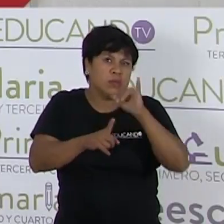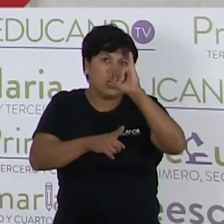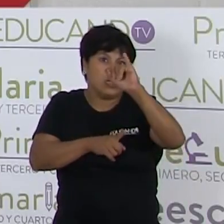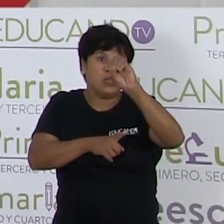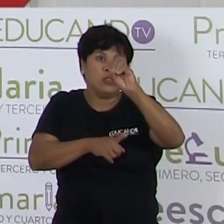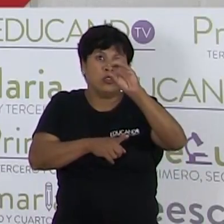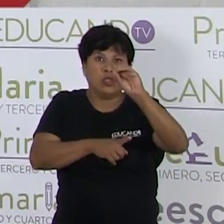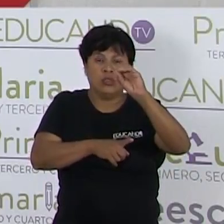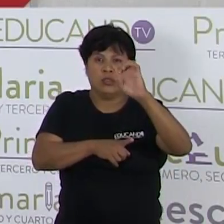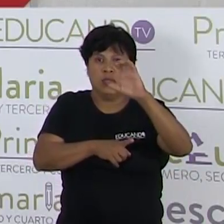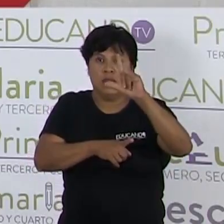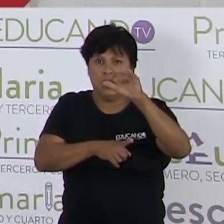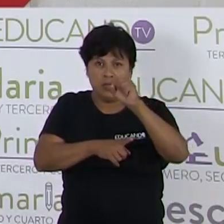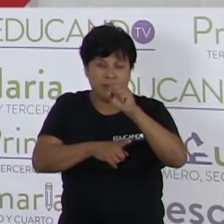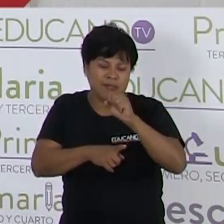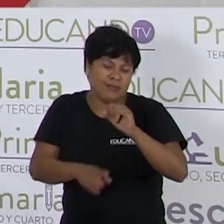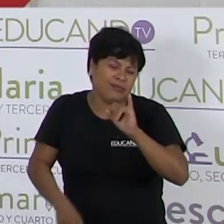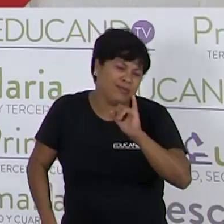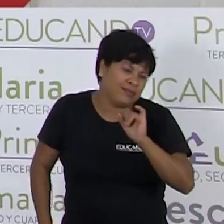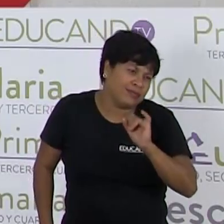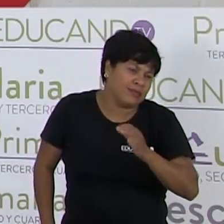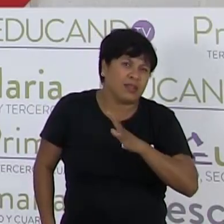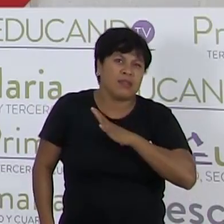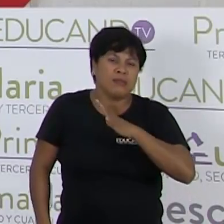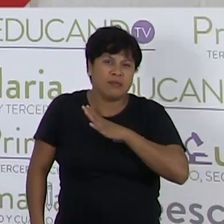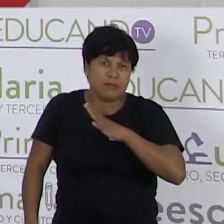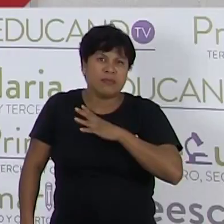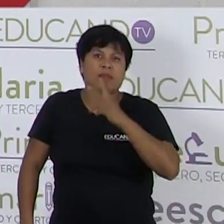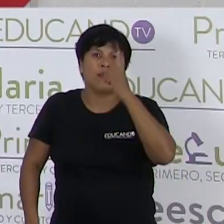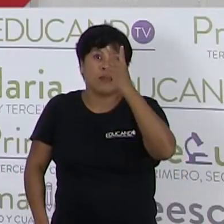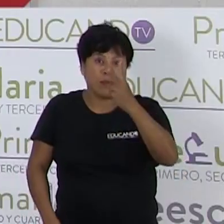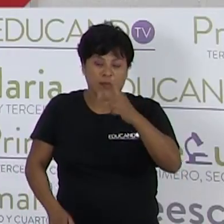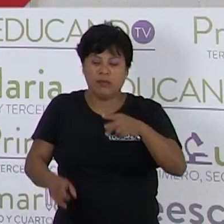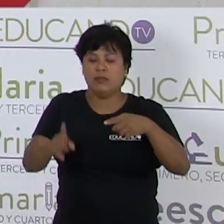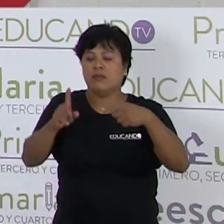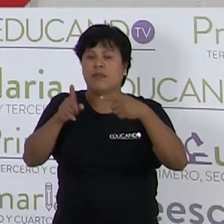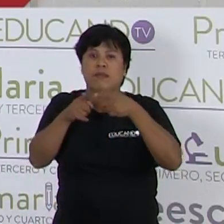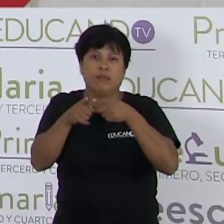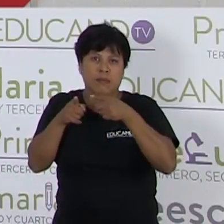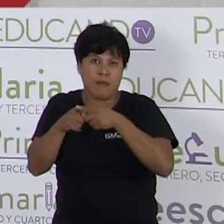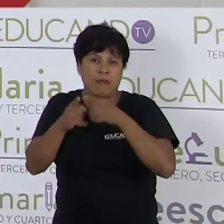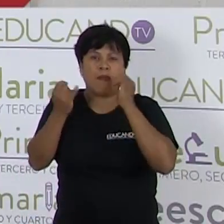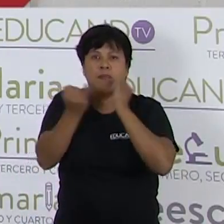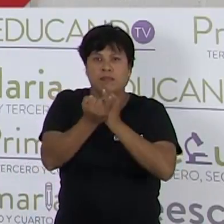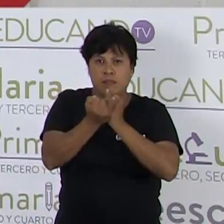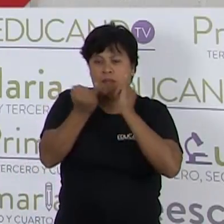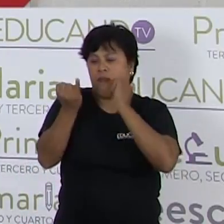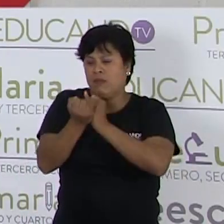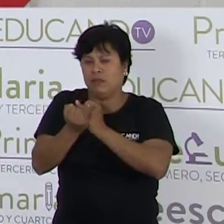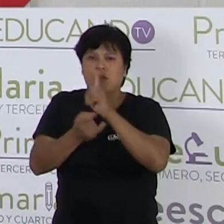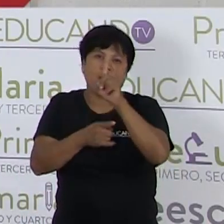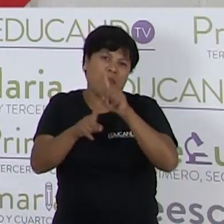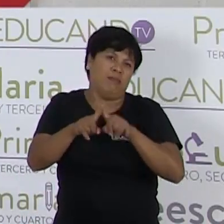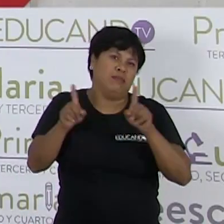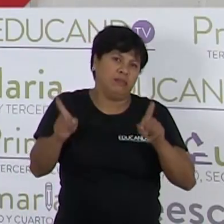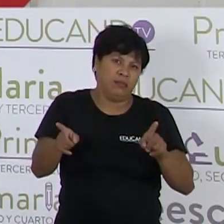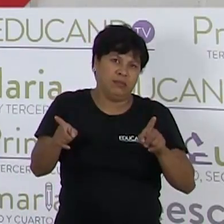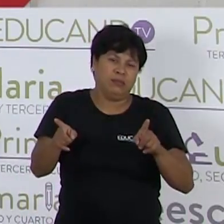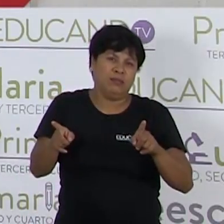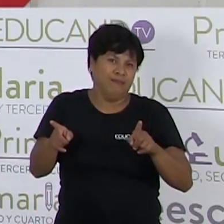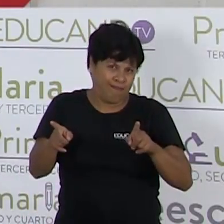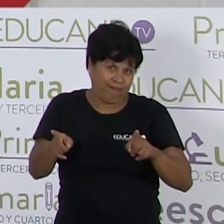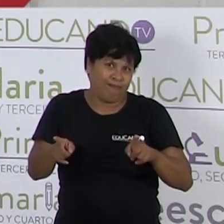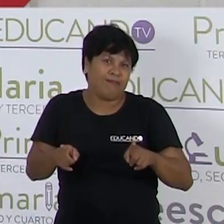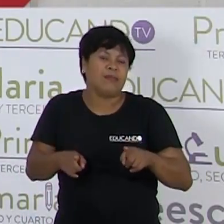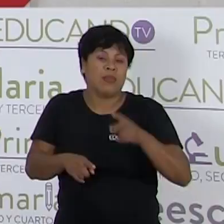isósceles? ¿Tú qué dices? Claro que sí. Tienen 2 lados iguales y uno desigual. A ver, ¿dónde puedes ver tú uno?